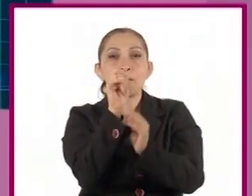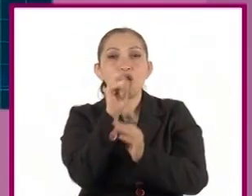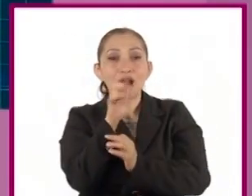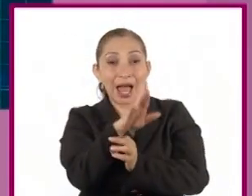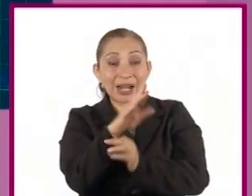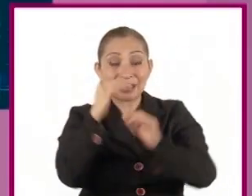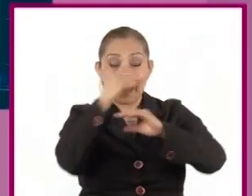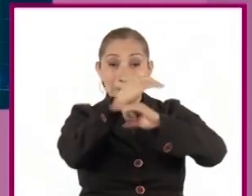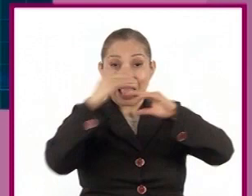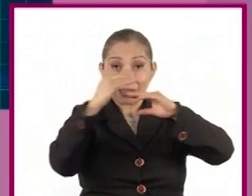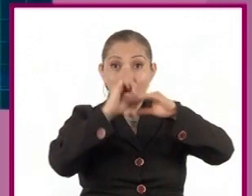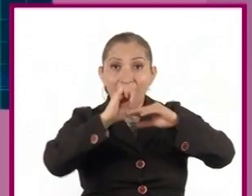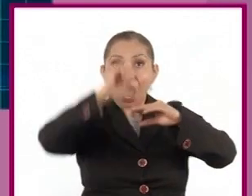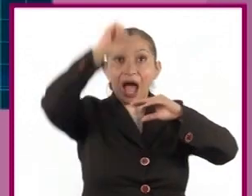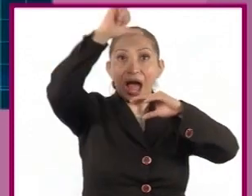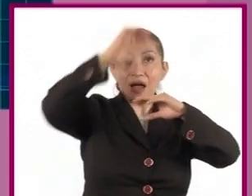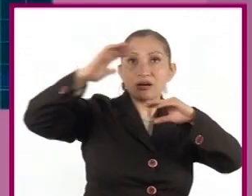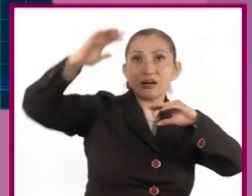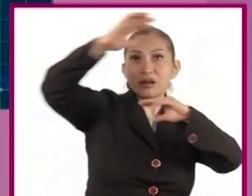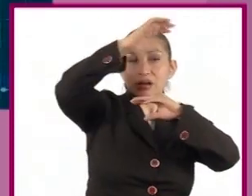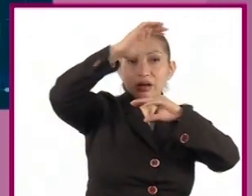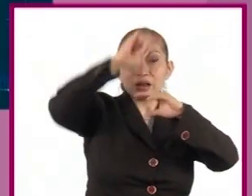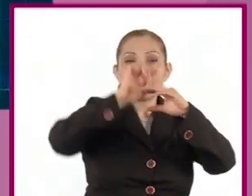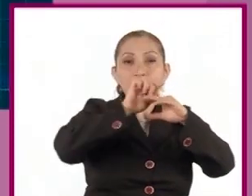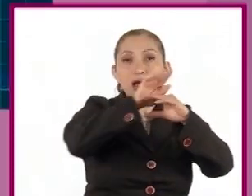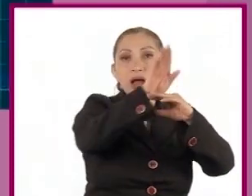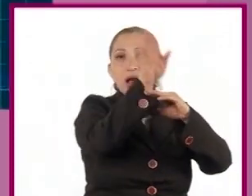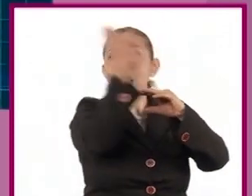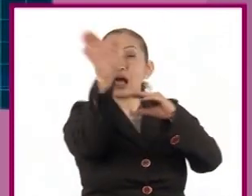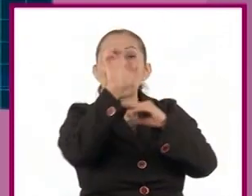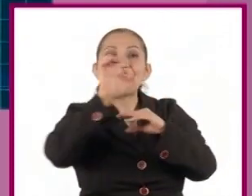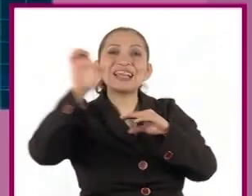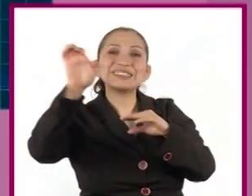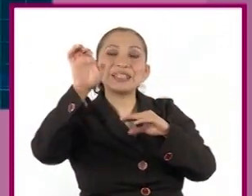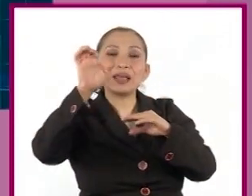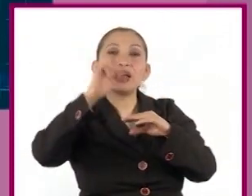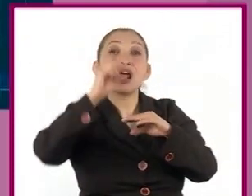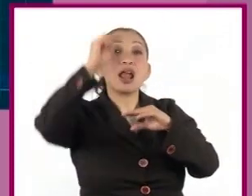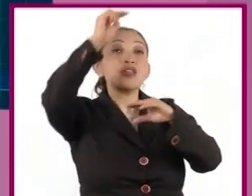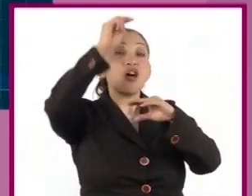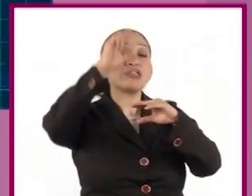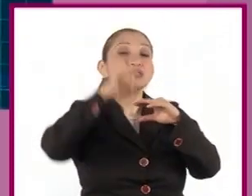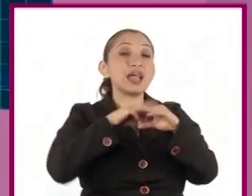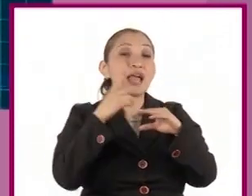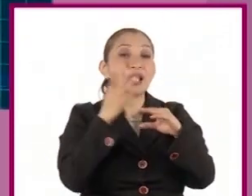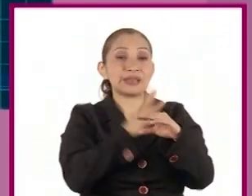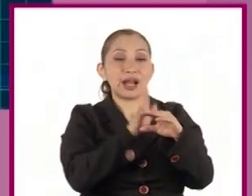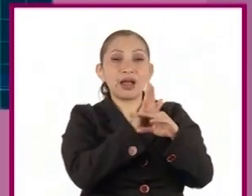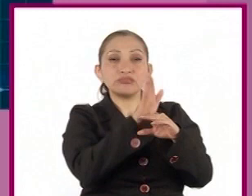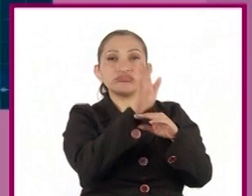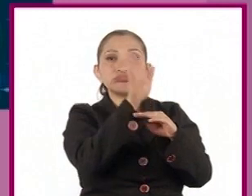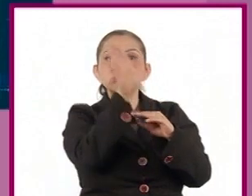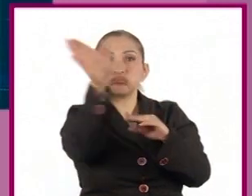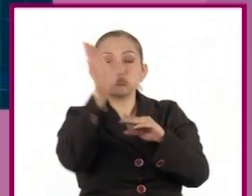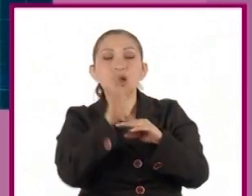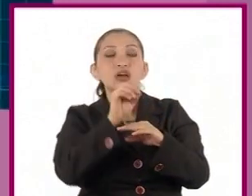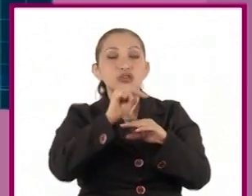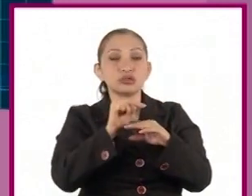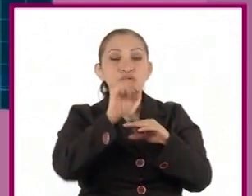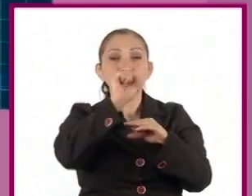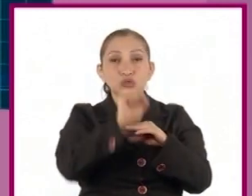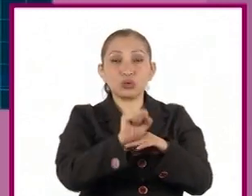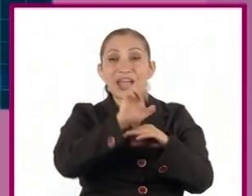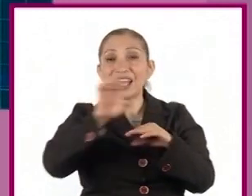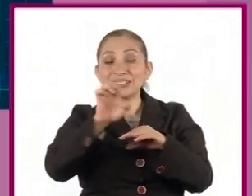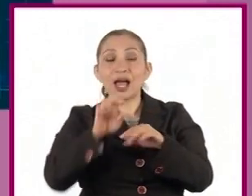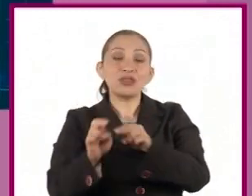latitudes medias a latitudes altas, se desvían hacia el este. Por lo que en el hemisferio norte llevan una dirección de suroeste